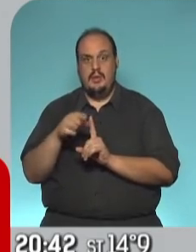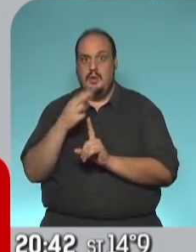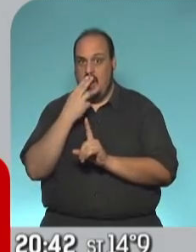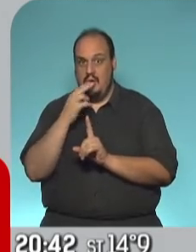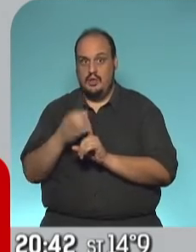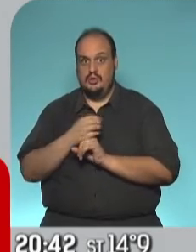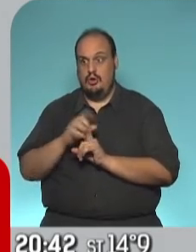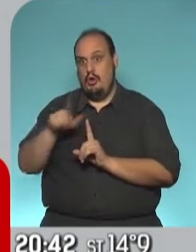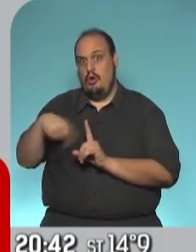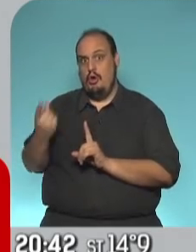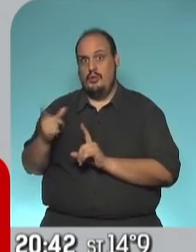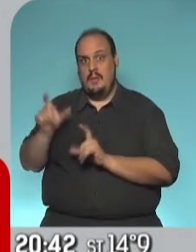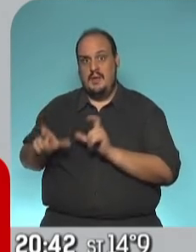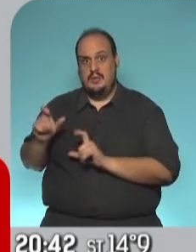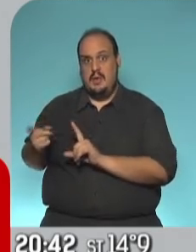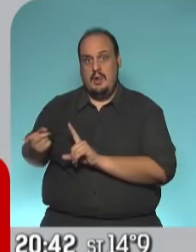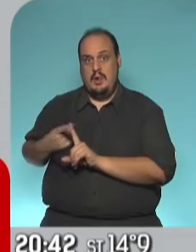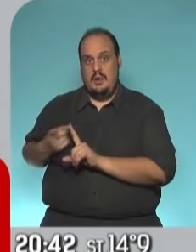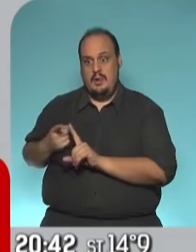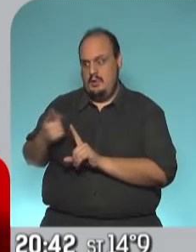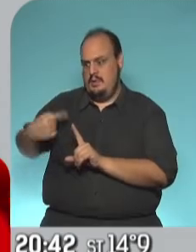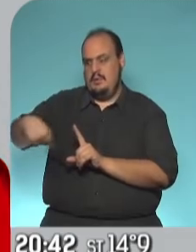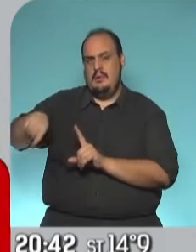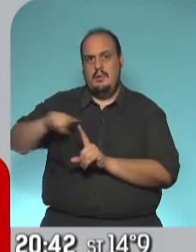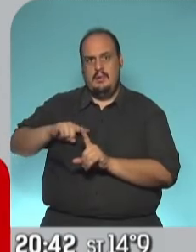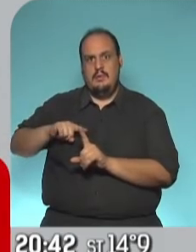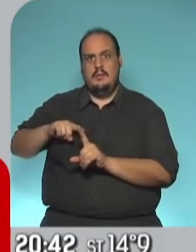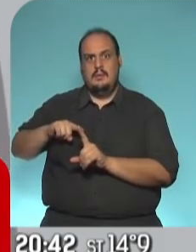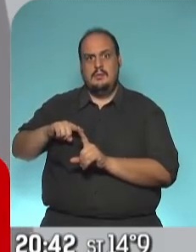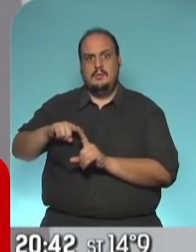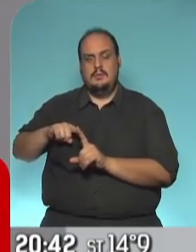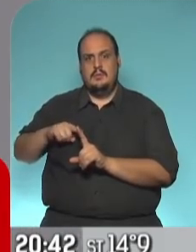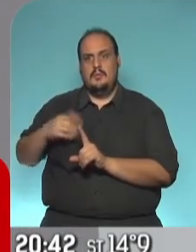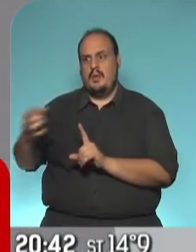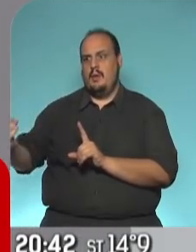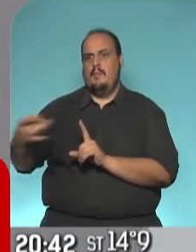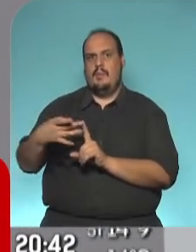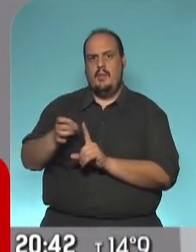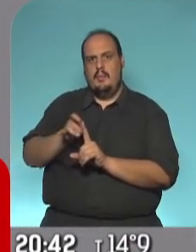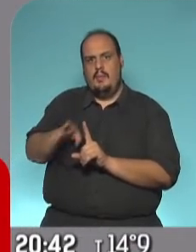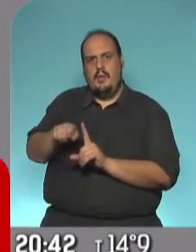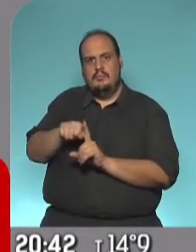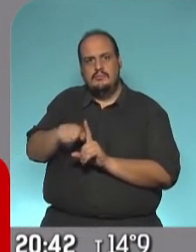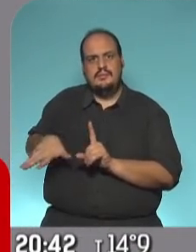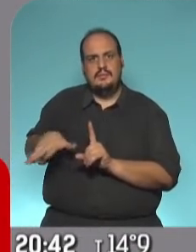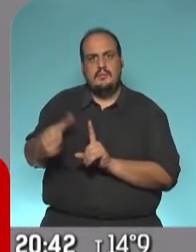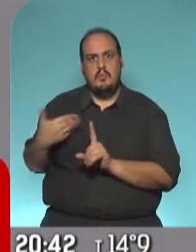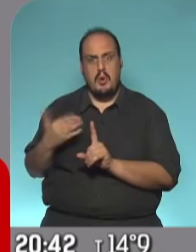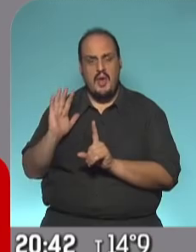contacto con otros funcionarios. Ellos funcionarios, de manera indirecta, se puede decir que